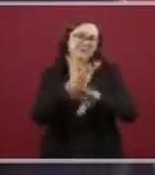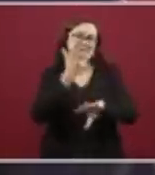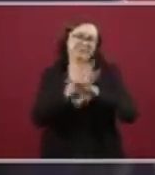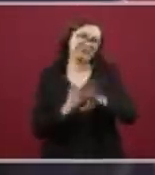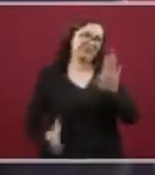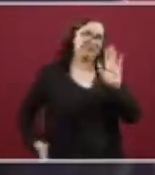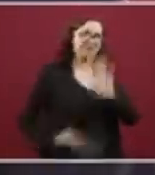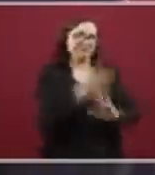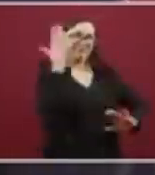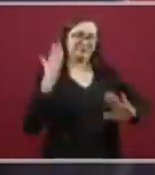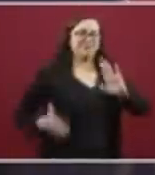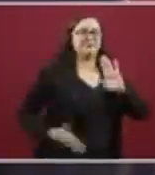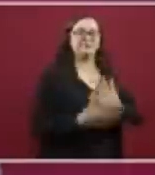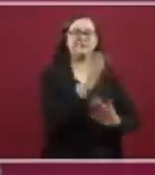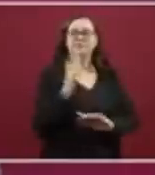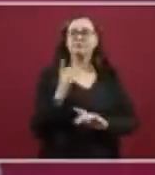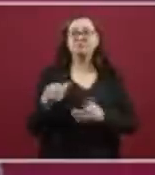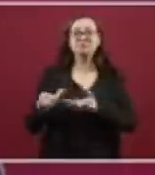frontera.